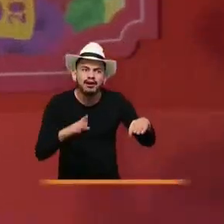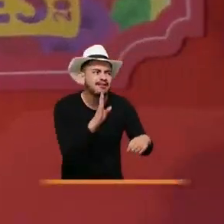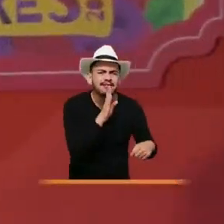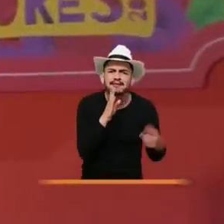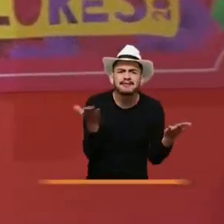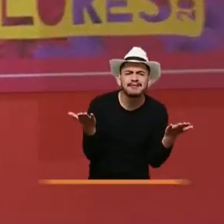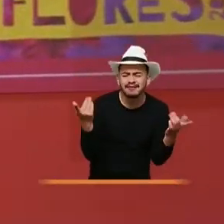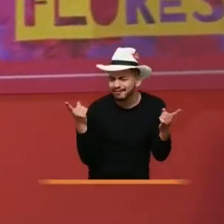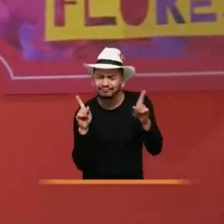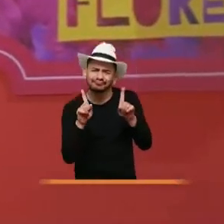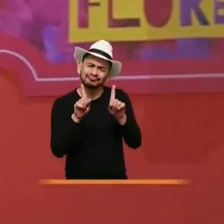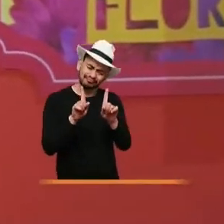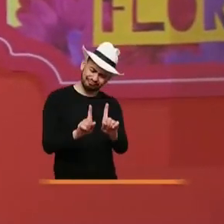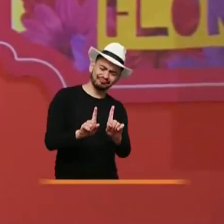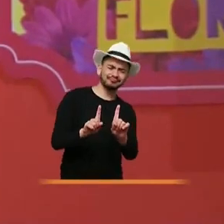y el negro